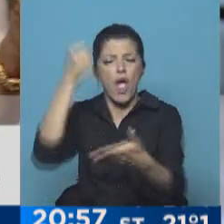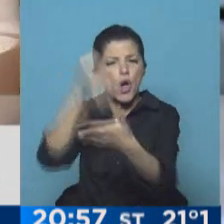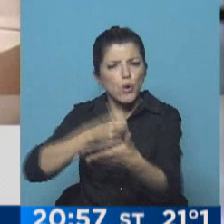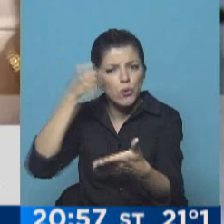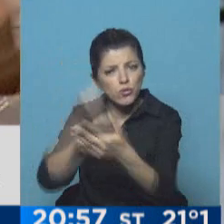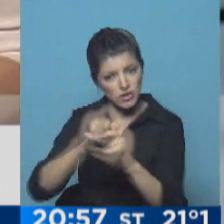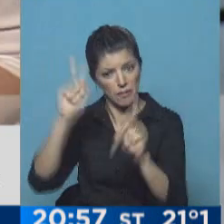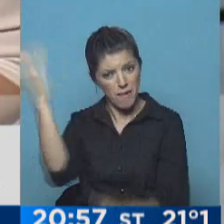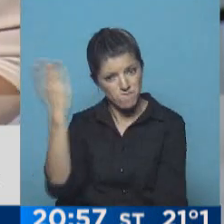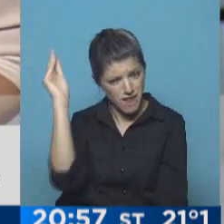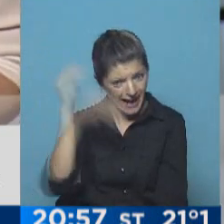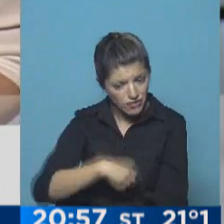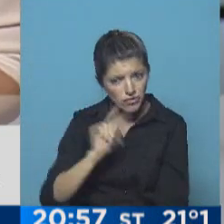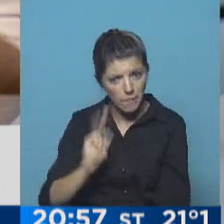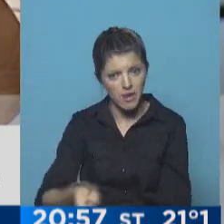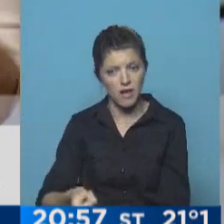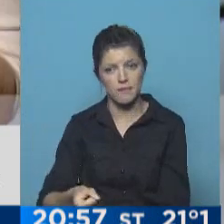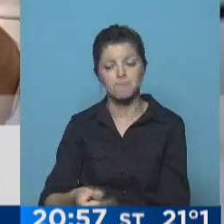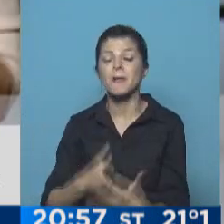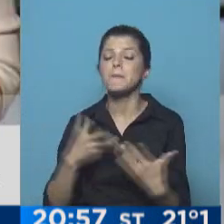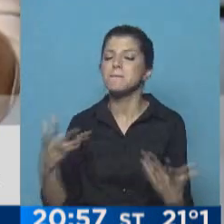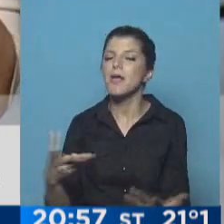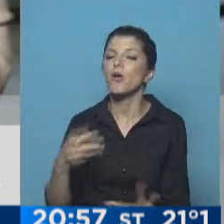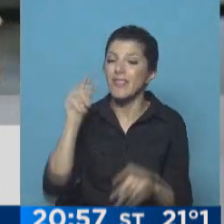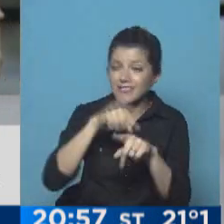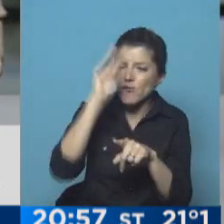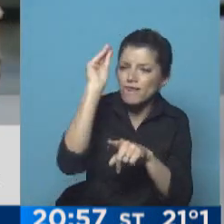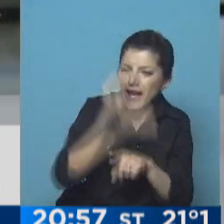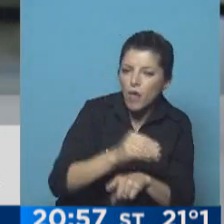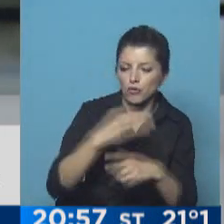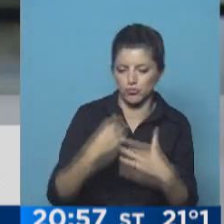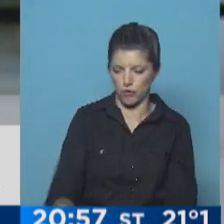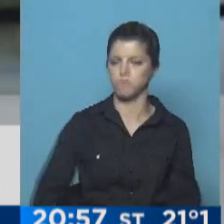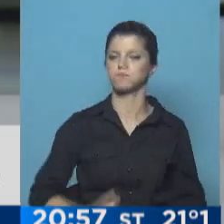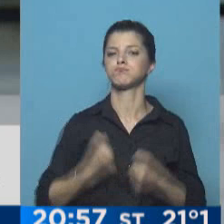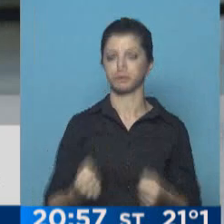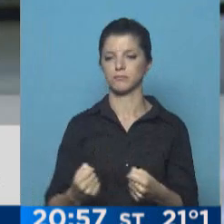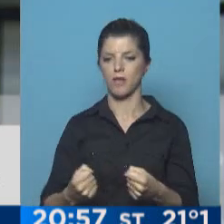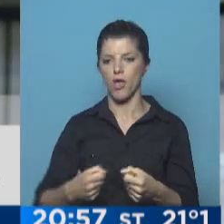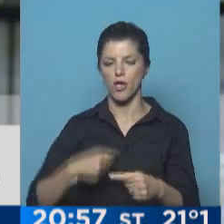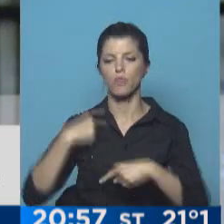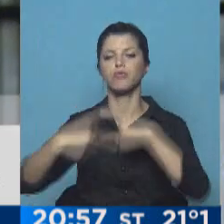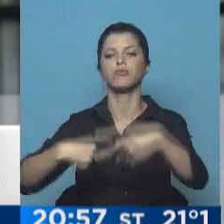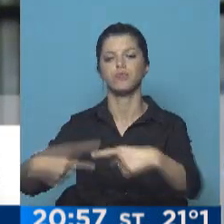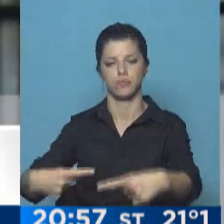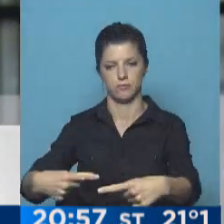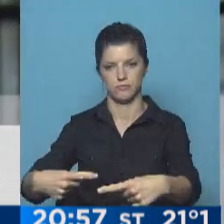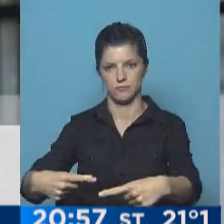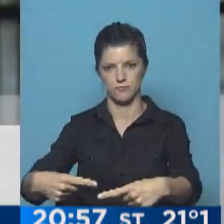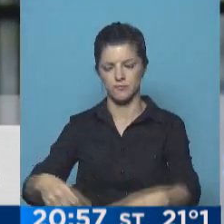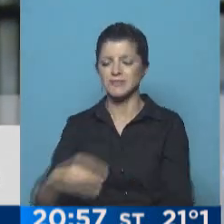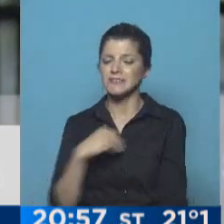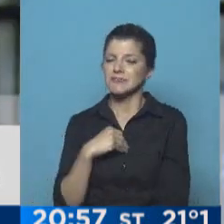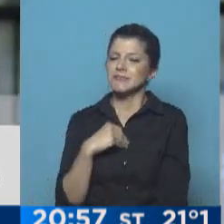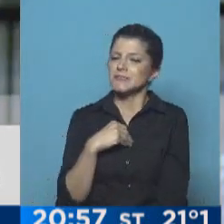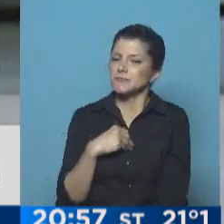fracasos también pero de cada fracaso nos hemos levantado y yo siento y yo